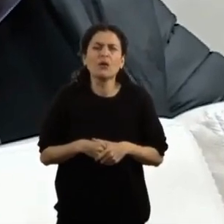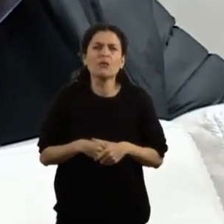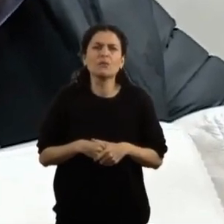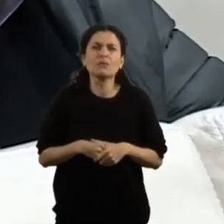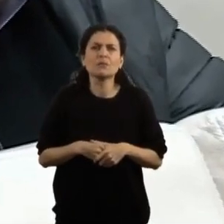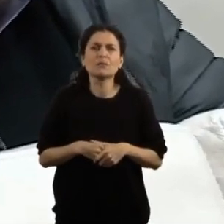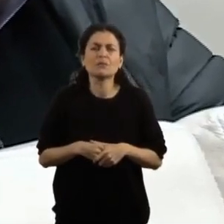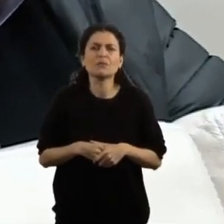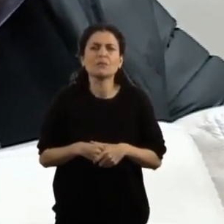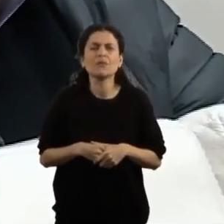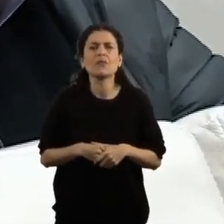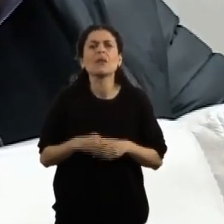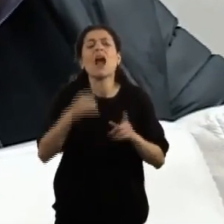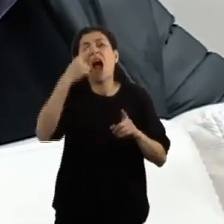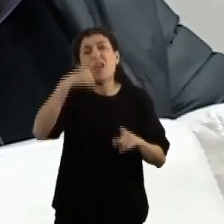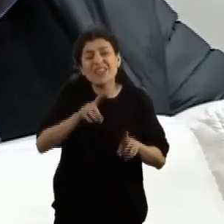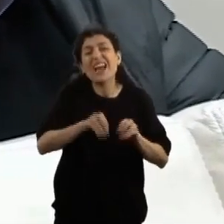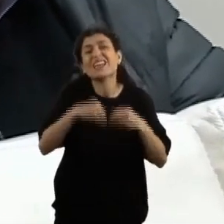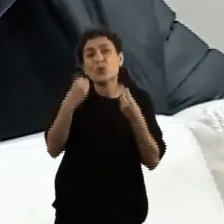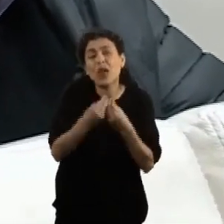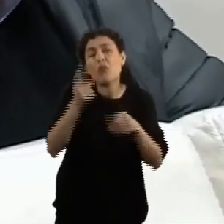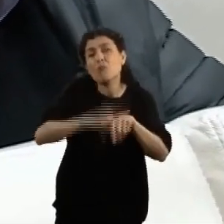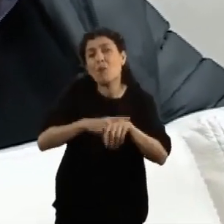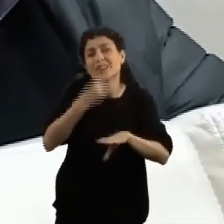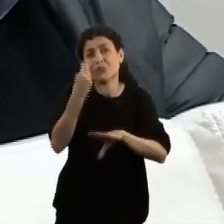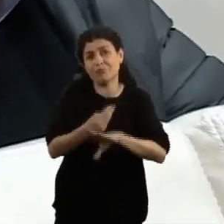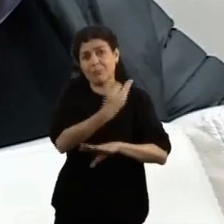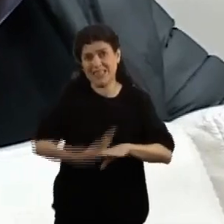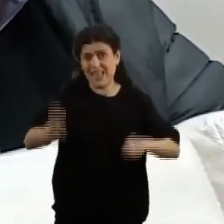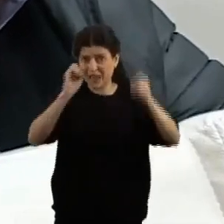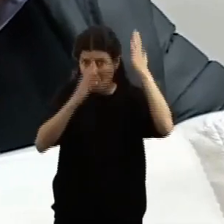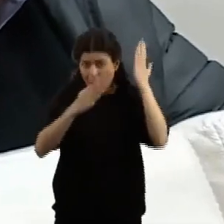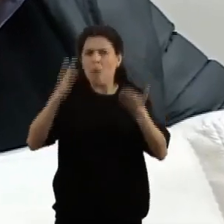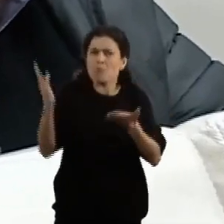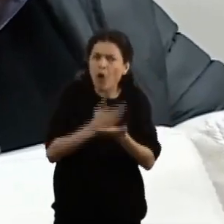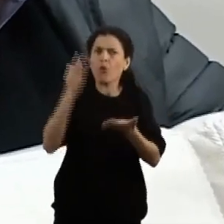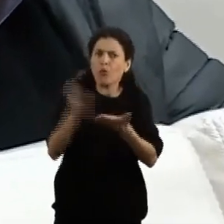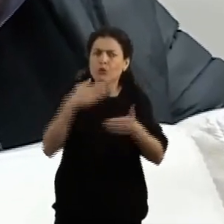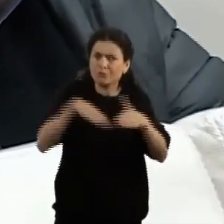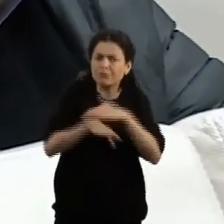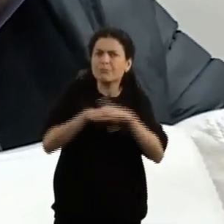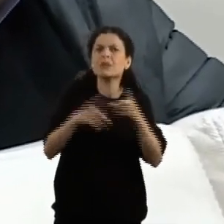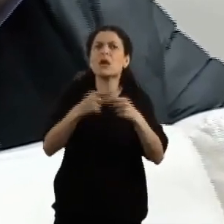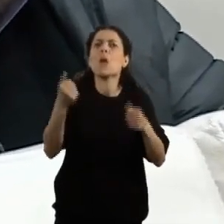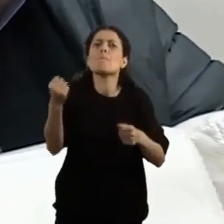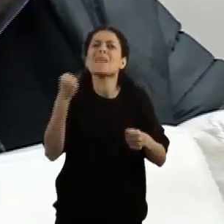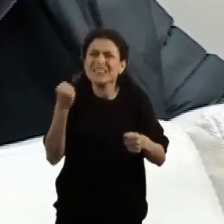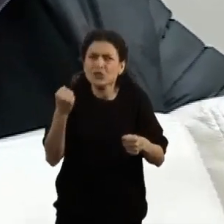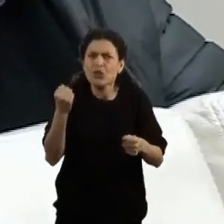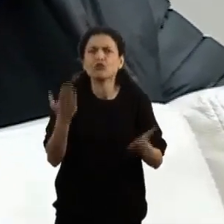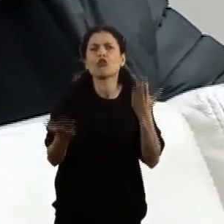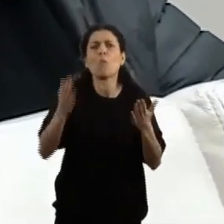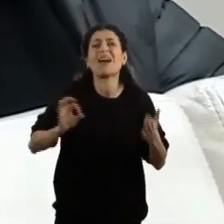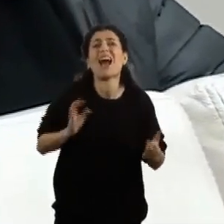contestación. Se emitieron más pesos durante la gestión de Javier Milei que en el primer trimestre de 2023, mientras que en el gobierno, cuando